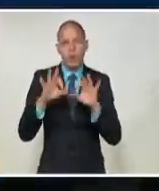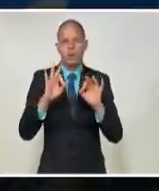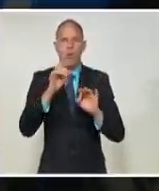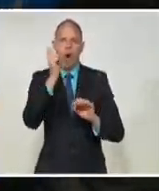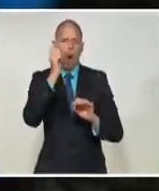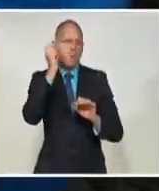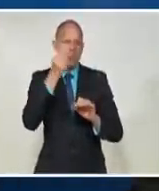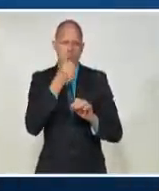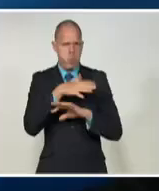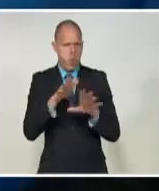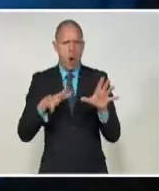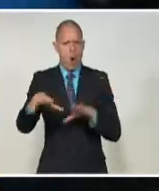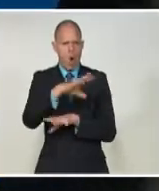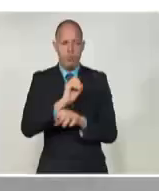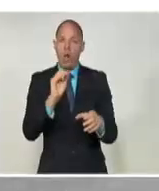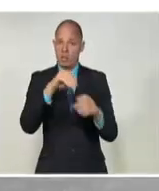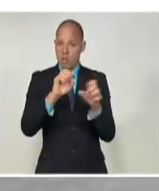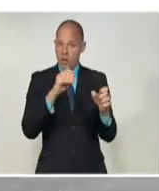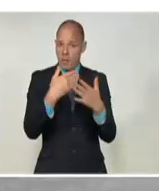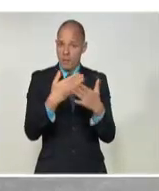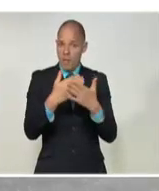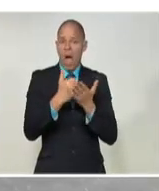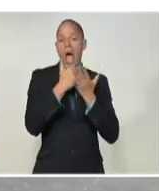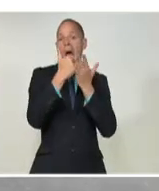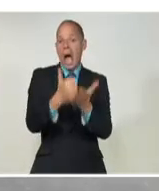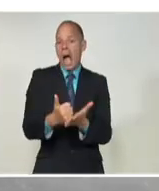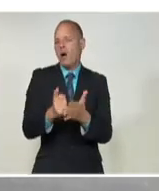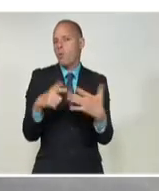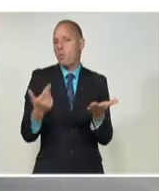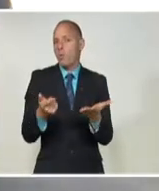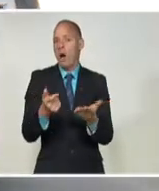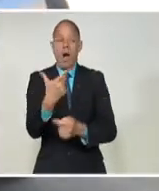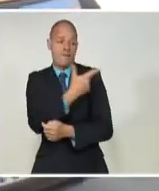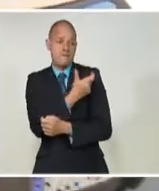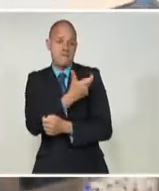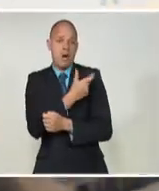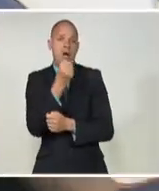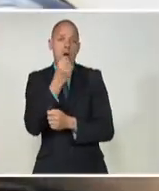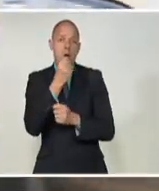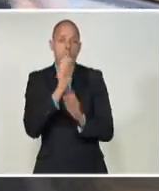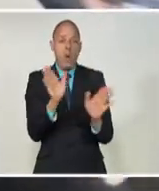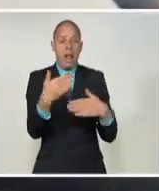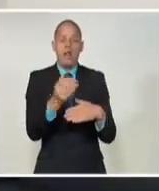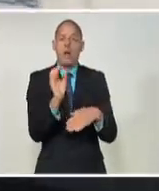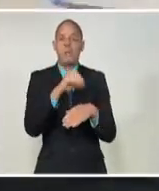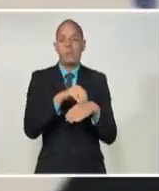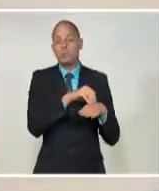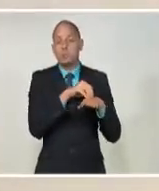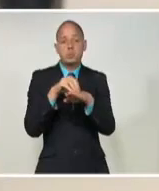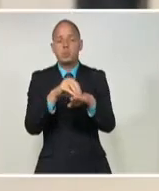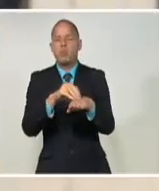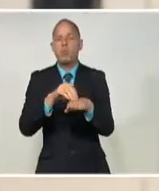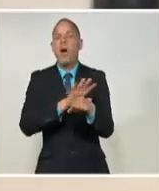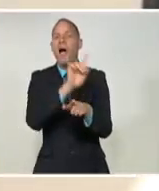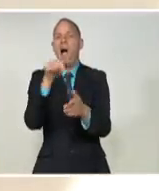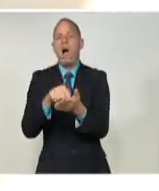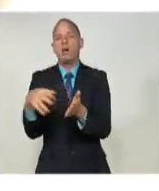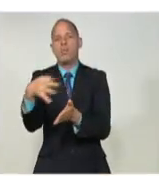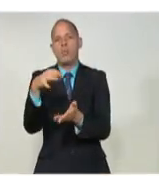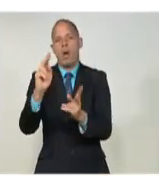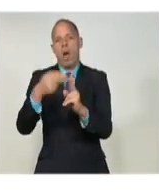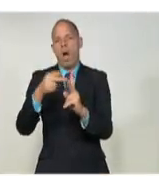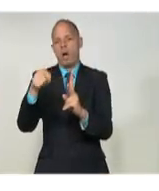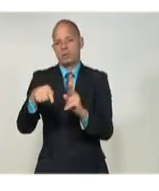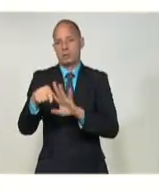mujeres de Encomet Granma garantizan que Abdala llegue en tiempo y con la calidad requerida al Centro Médico Ambulatorio de Bayamo, donde se aplica el